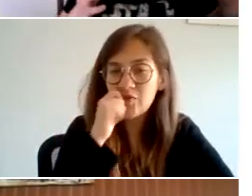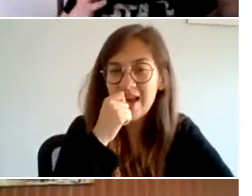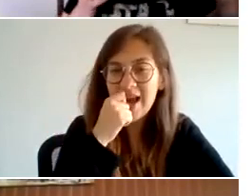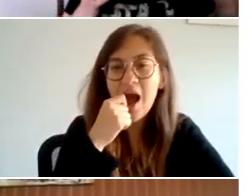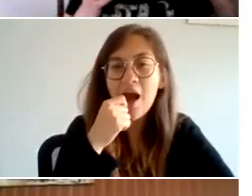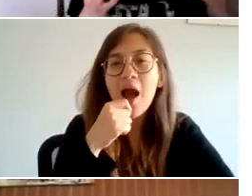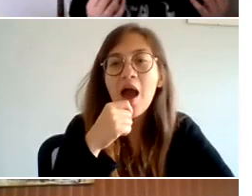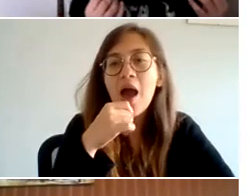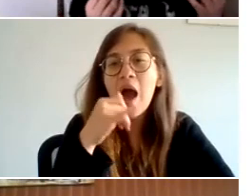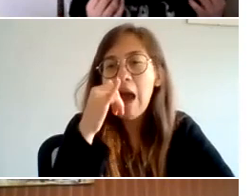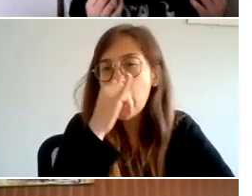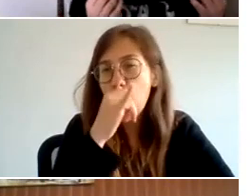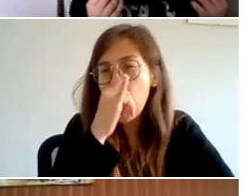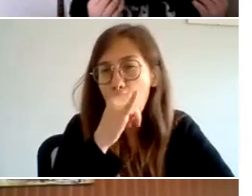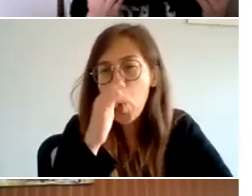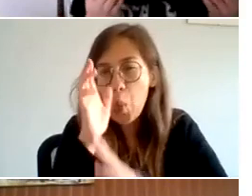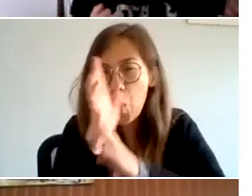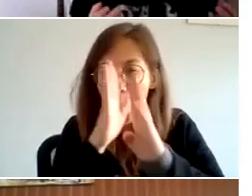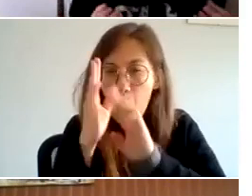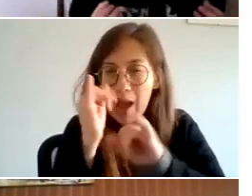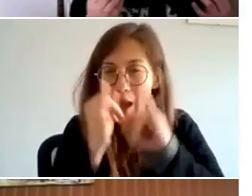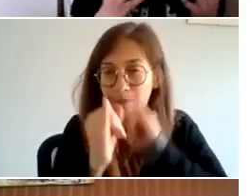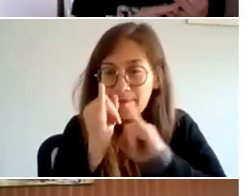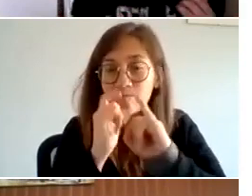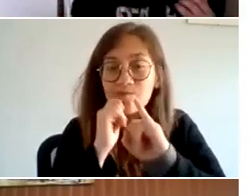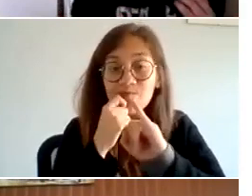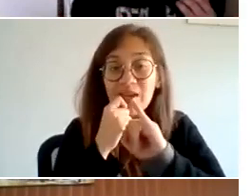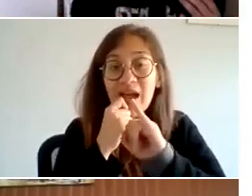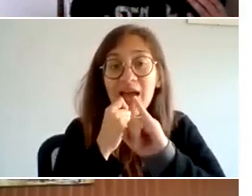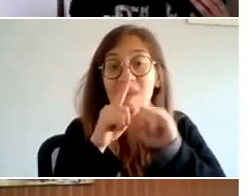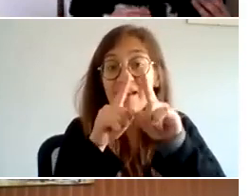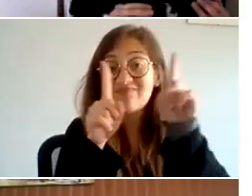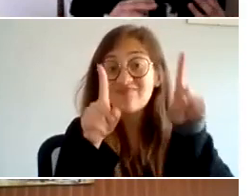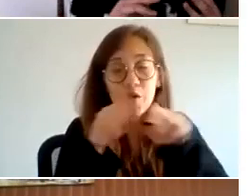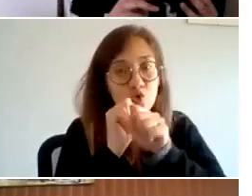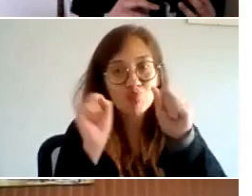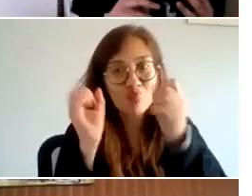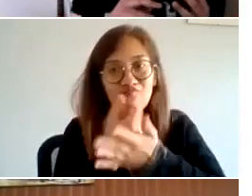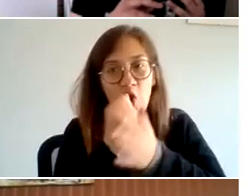información que los buscadores no pueden llegar, como por ejemplo los foros,